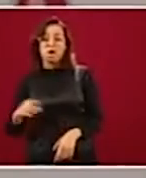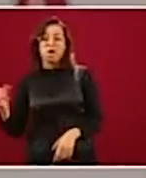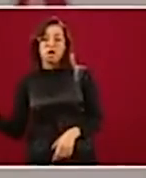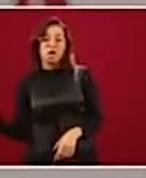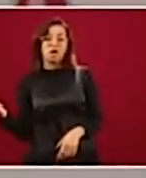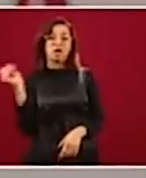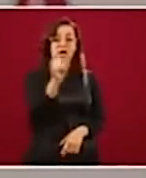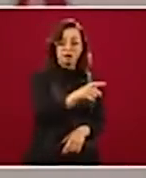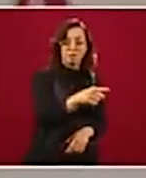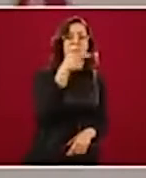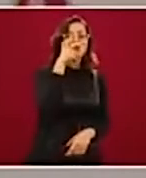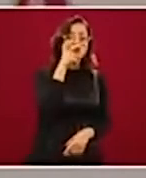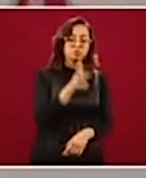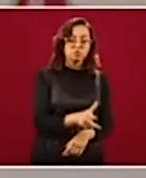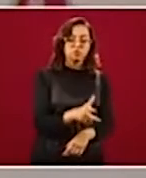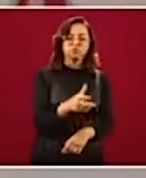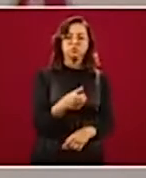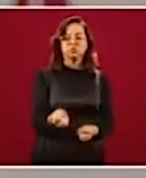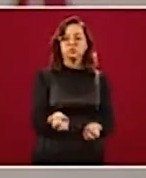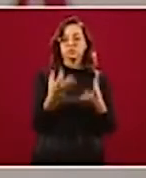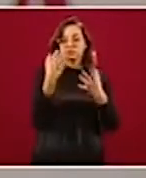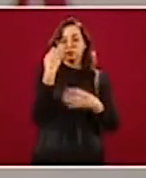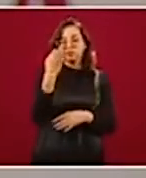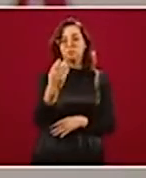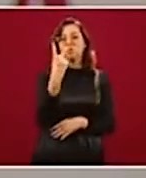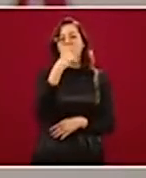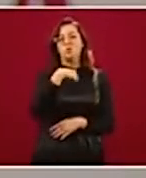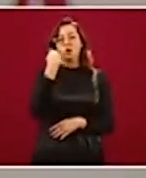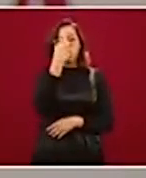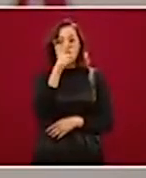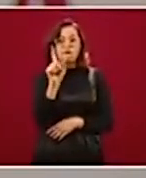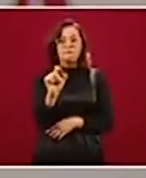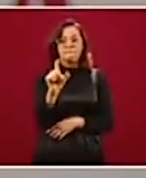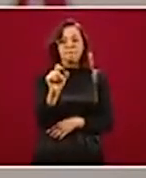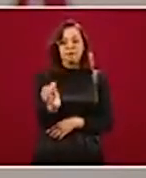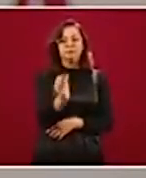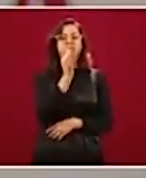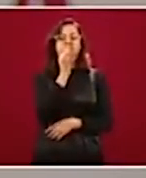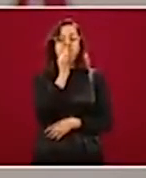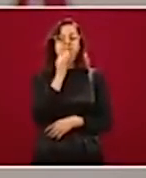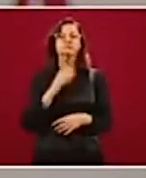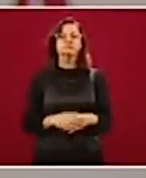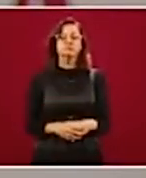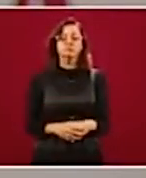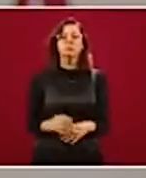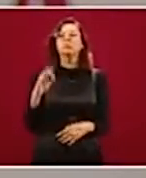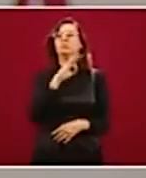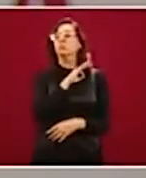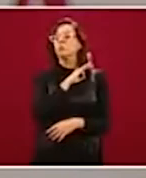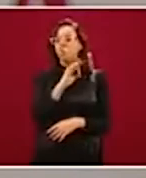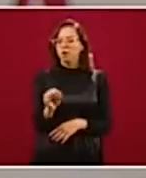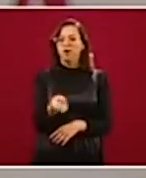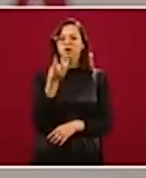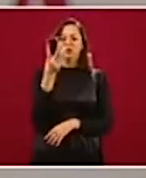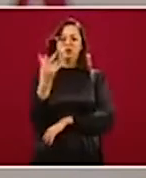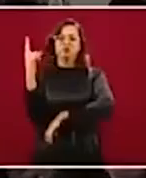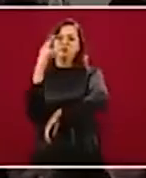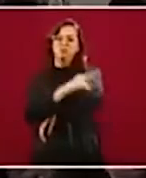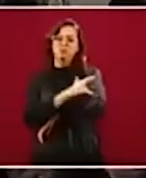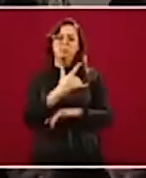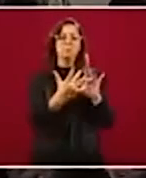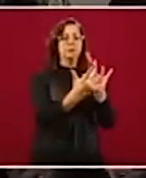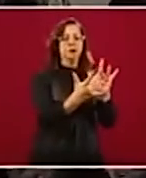aeropuerto Felipe Ángeles un tiempo de 1 hora 20 minutos, y con esto poder tener interconectados estos tres